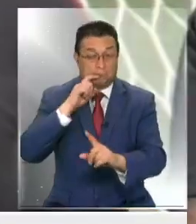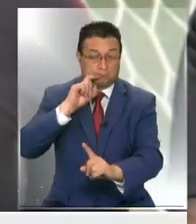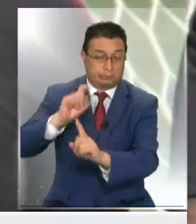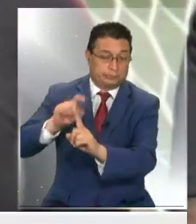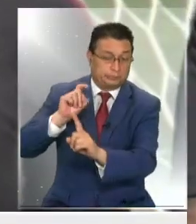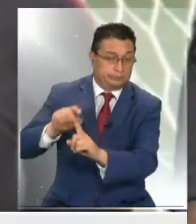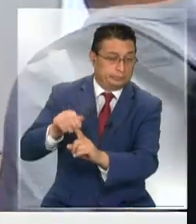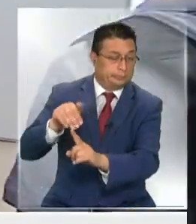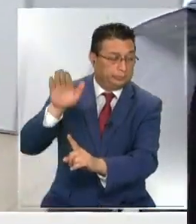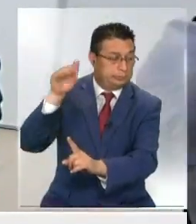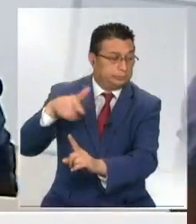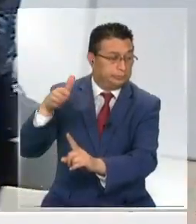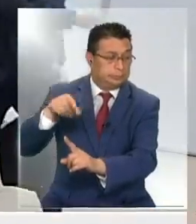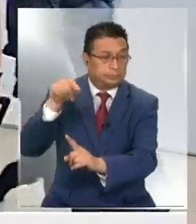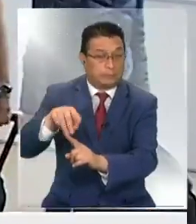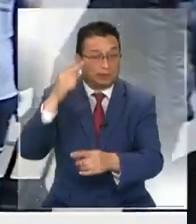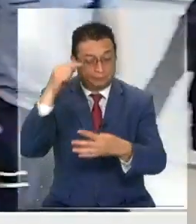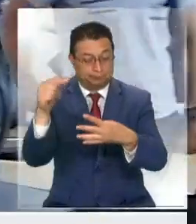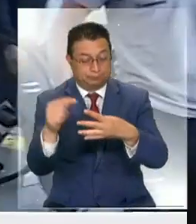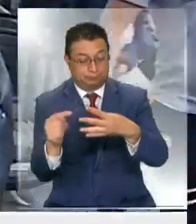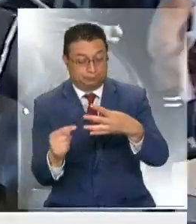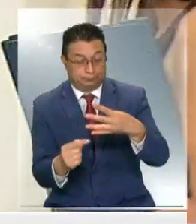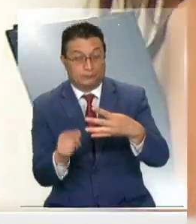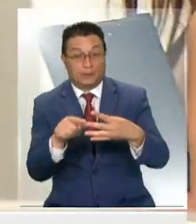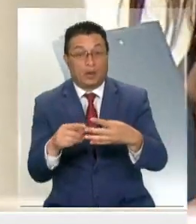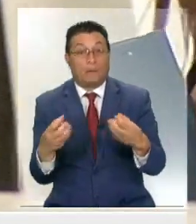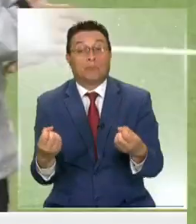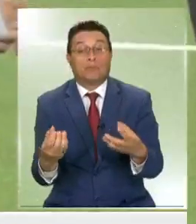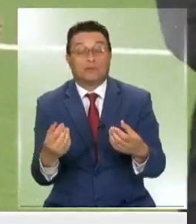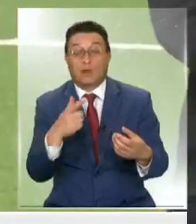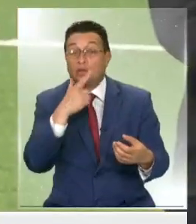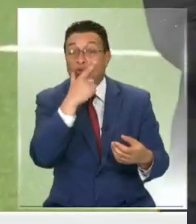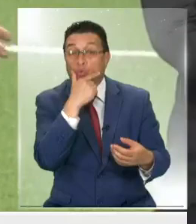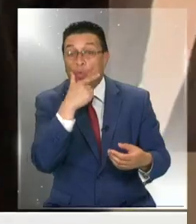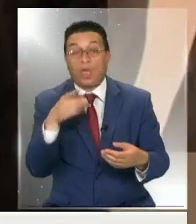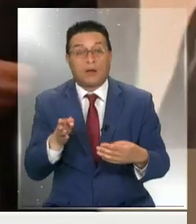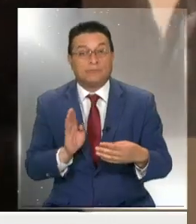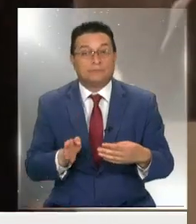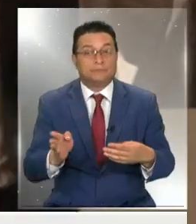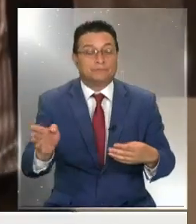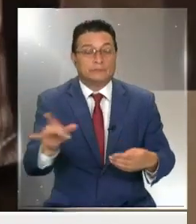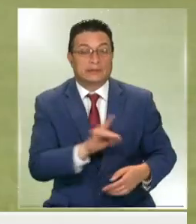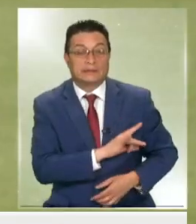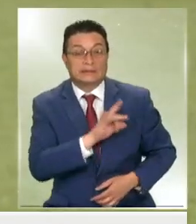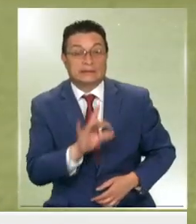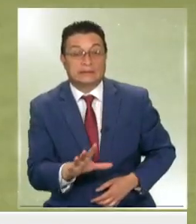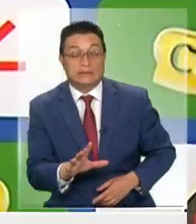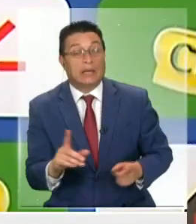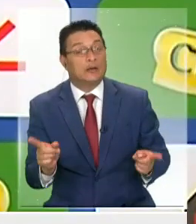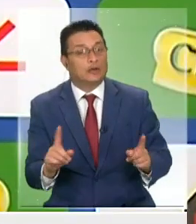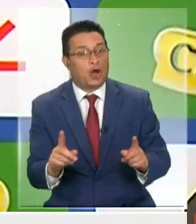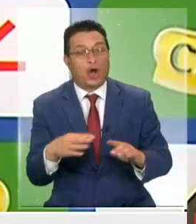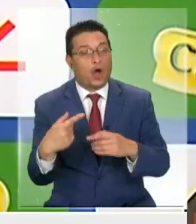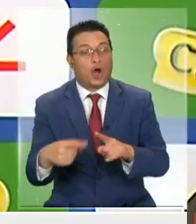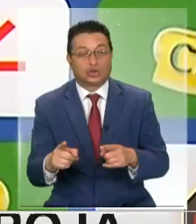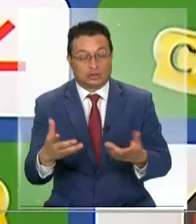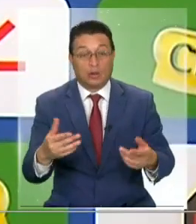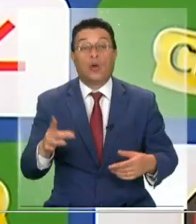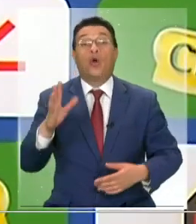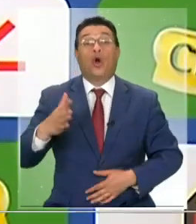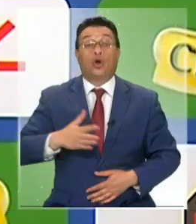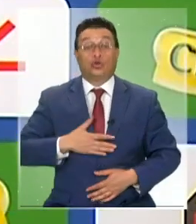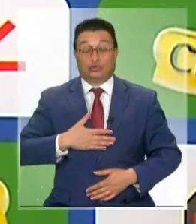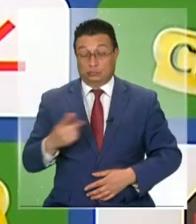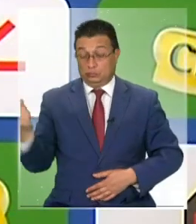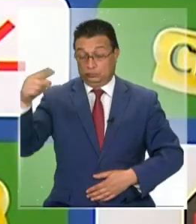pero resulta que no son esos factores lo que generan dudas sobre su continuidad en Chile, sino que... Sí, yo vengo a